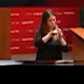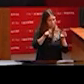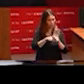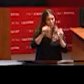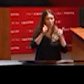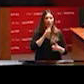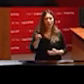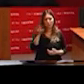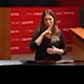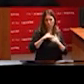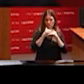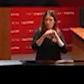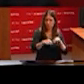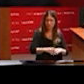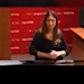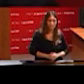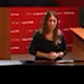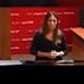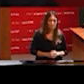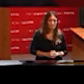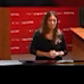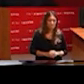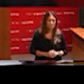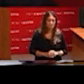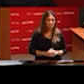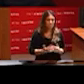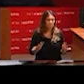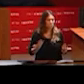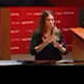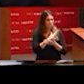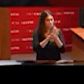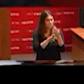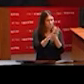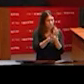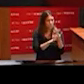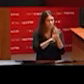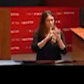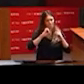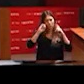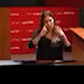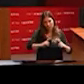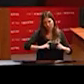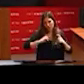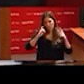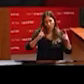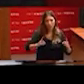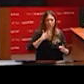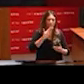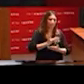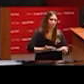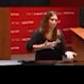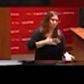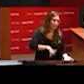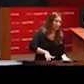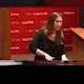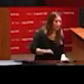sostenible estamos hablando de que no hay que hacer un un esfuerzo generoso